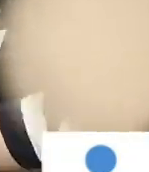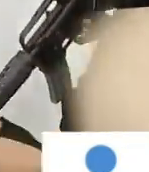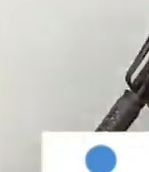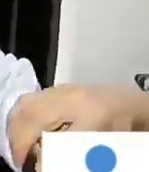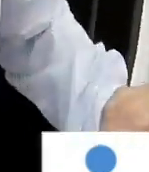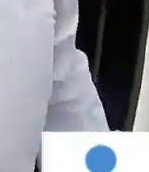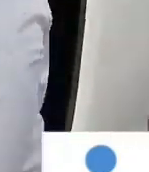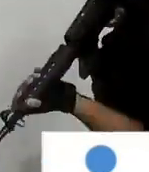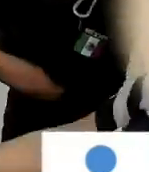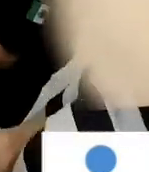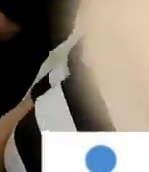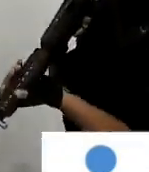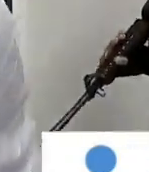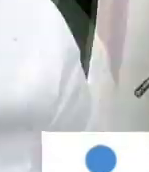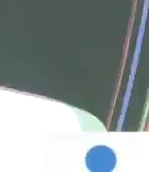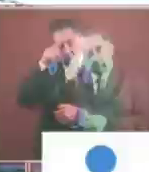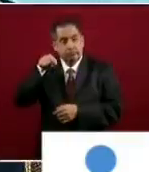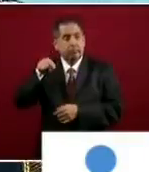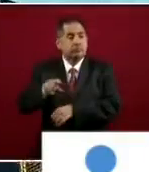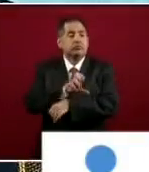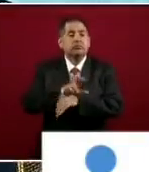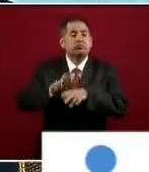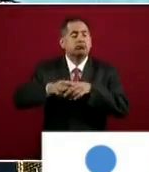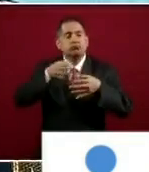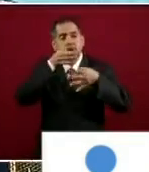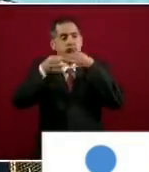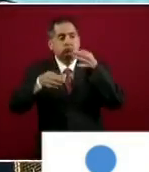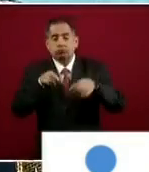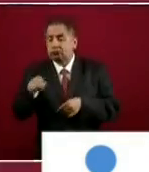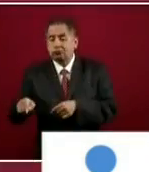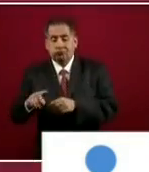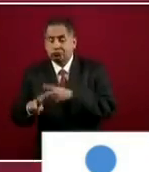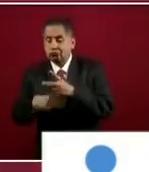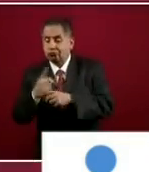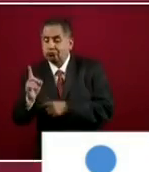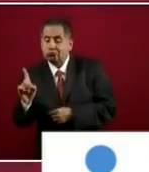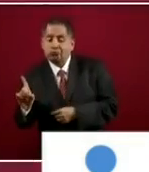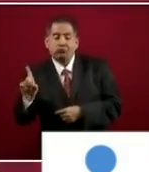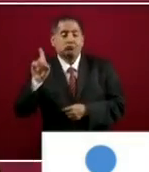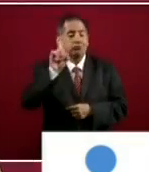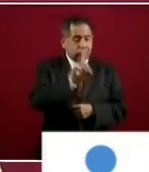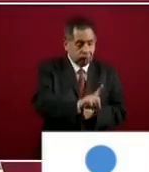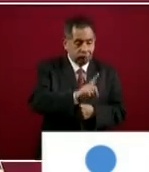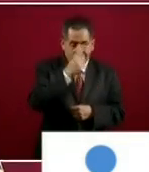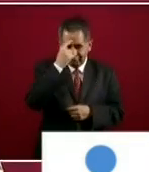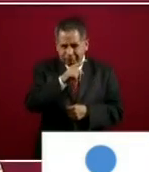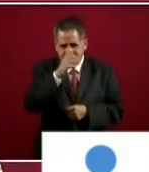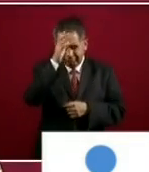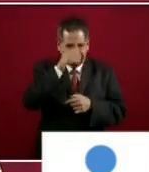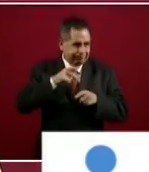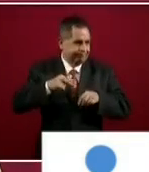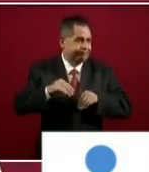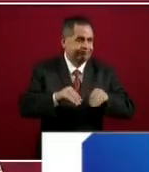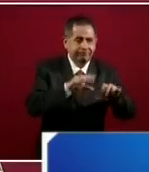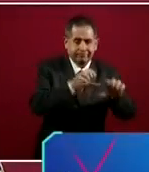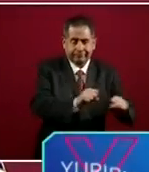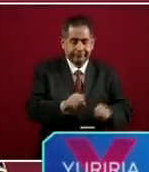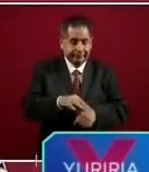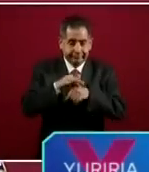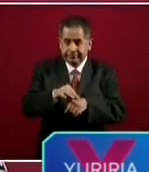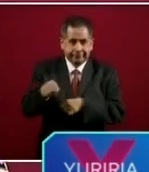Guzmán el 17 de octubre. Él no participó en la operación en